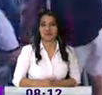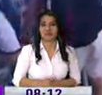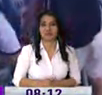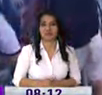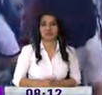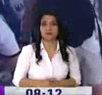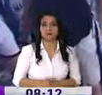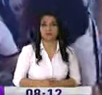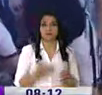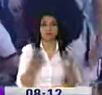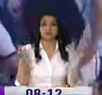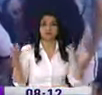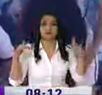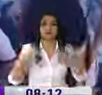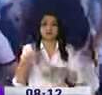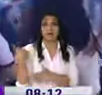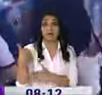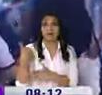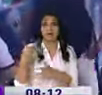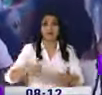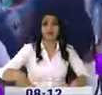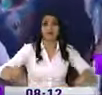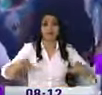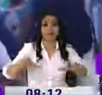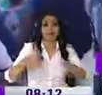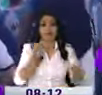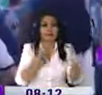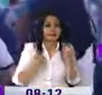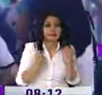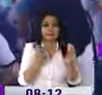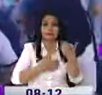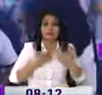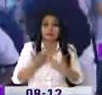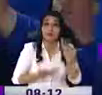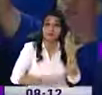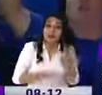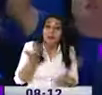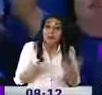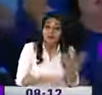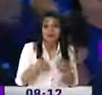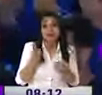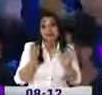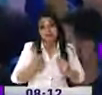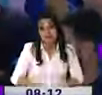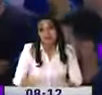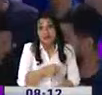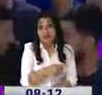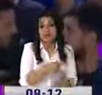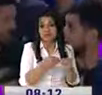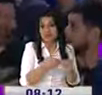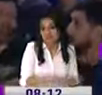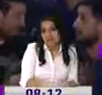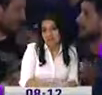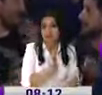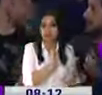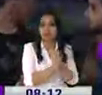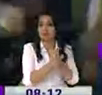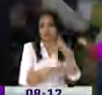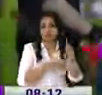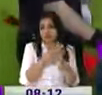Miles de argentinos permanecen en una agonizante expectativa ante la posibilidad de que la albiceleste no obtenga un cupo directo a